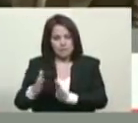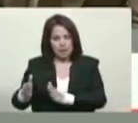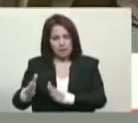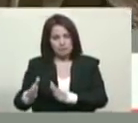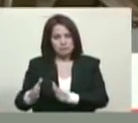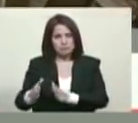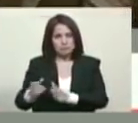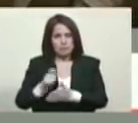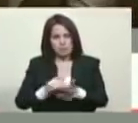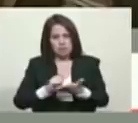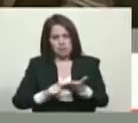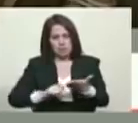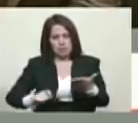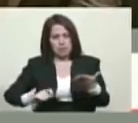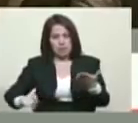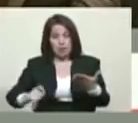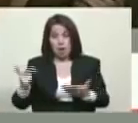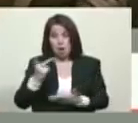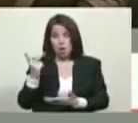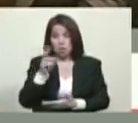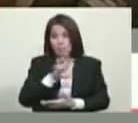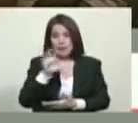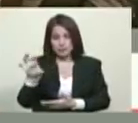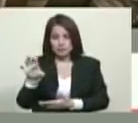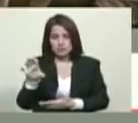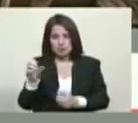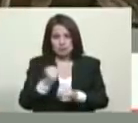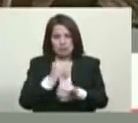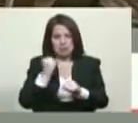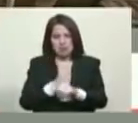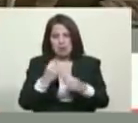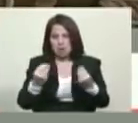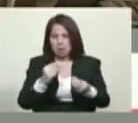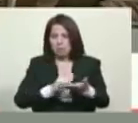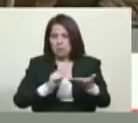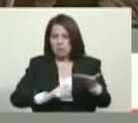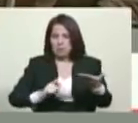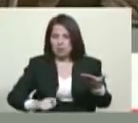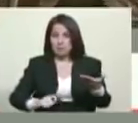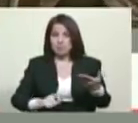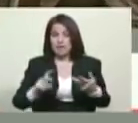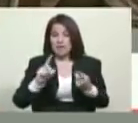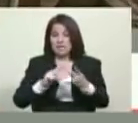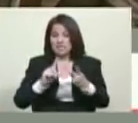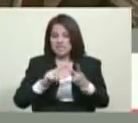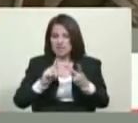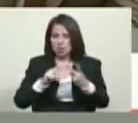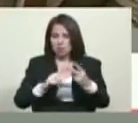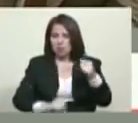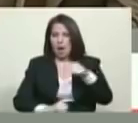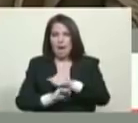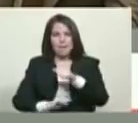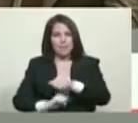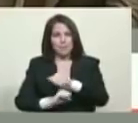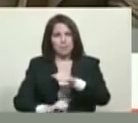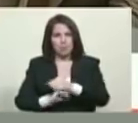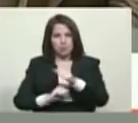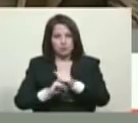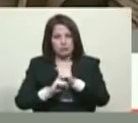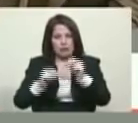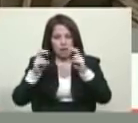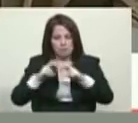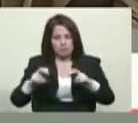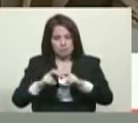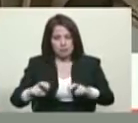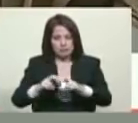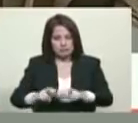acción conjunta entre ambas naciones. El segundo acuerdo sería apoyar el área de investigación